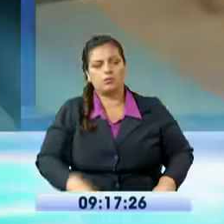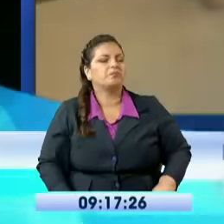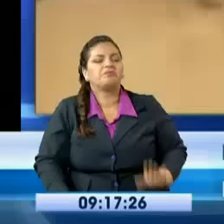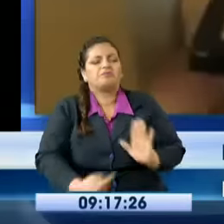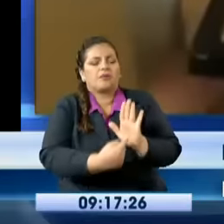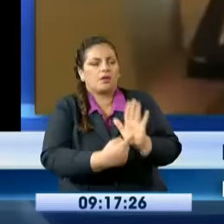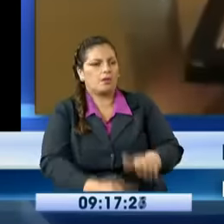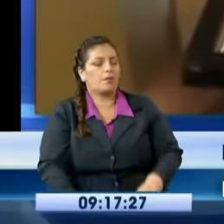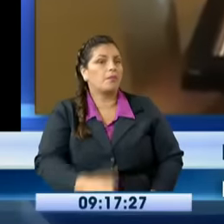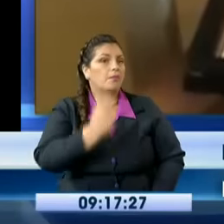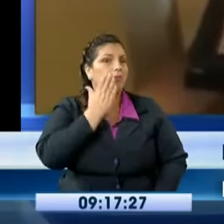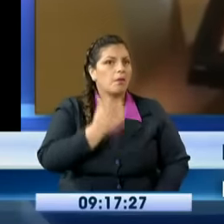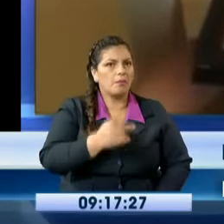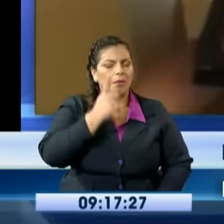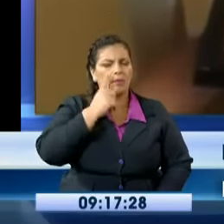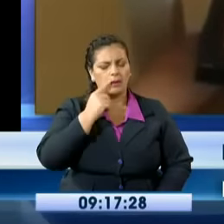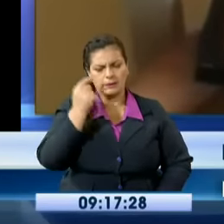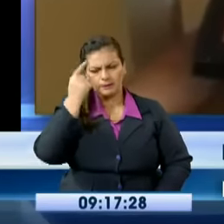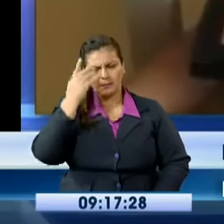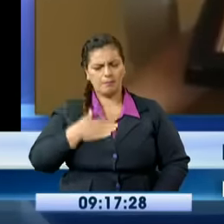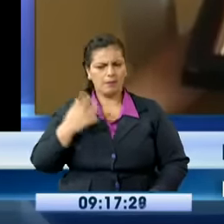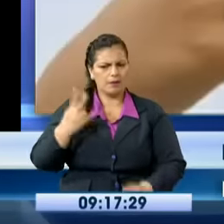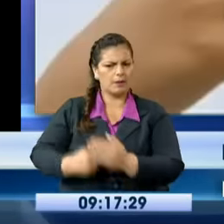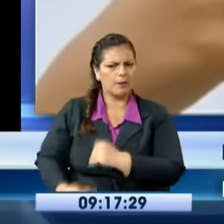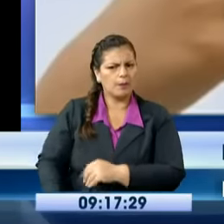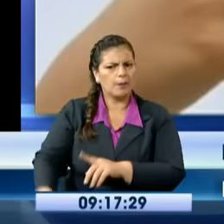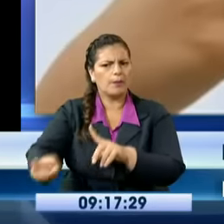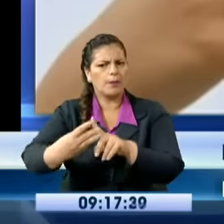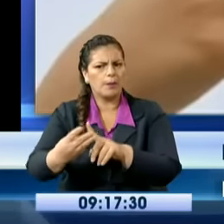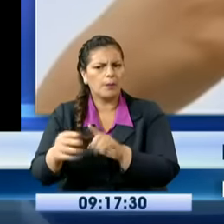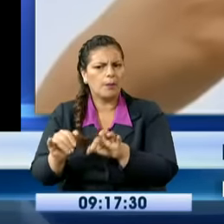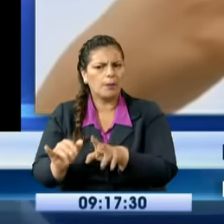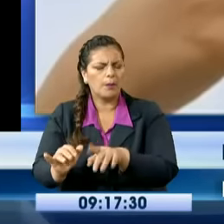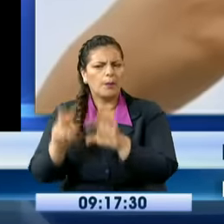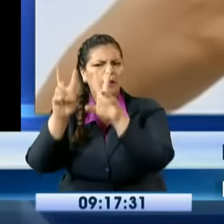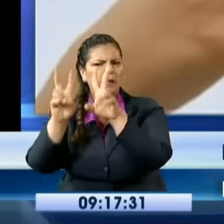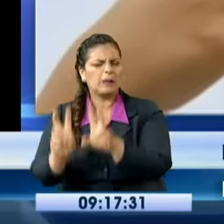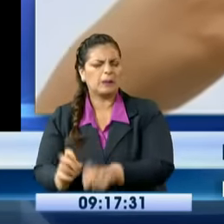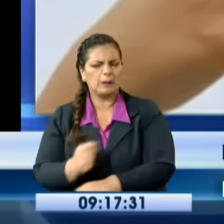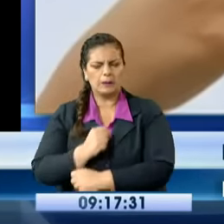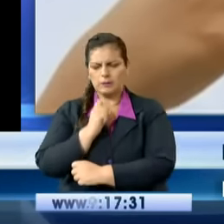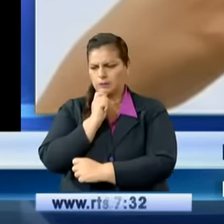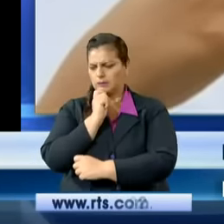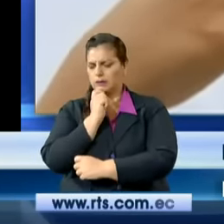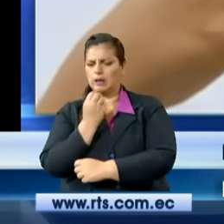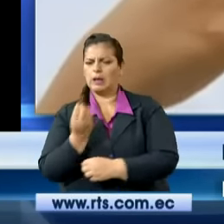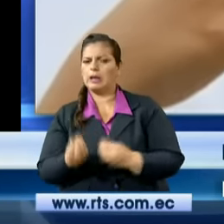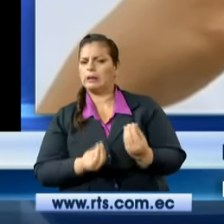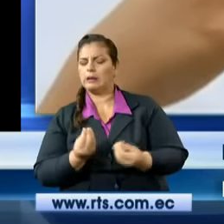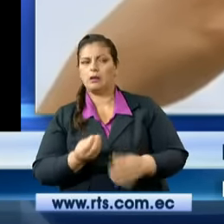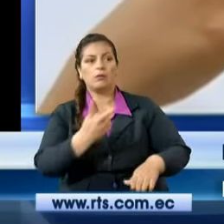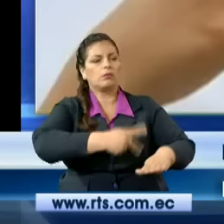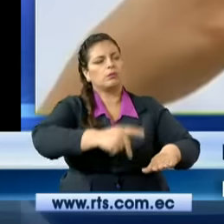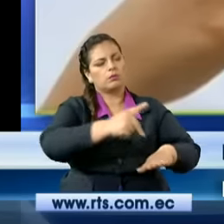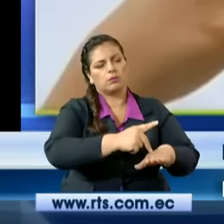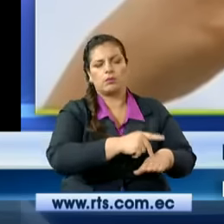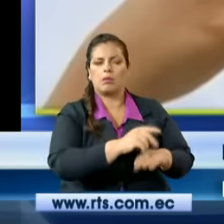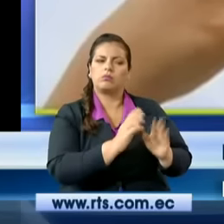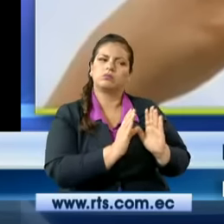la facilidad de ponerle internet en la casa al niño, de ponerle un teléfono costoso, estos nuevos que hay, smartphone, un